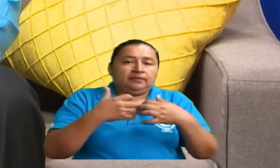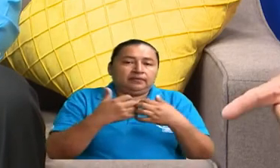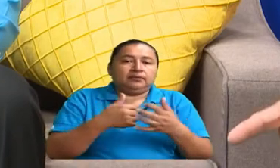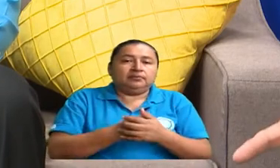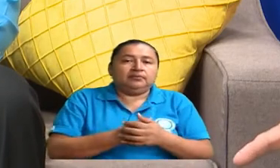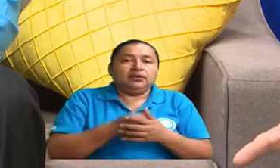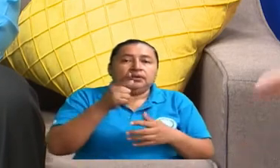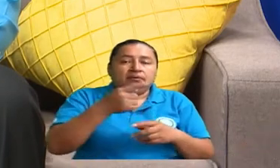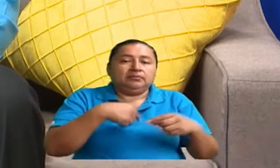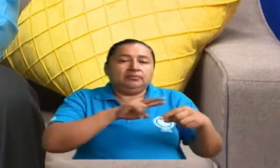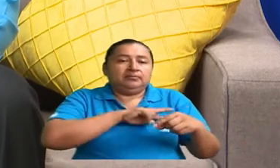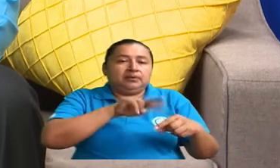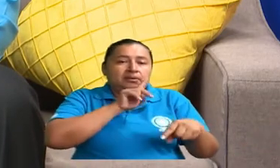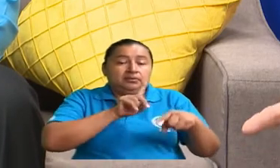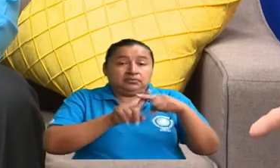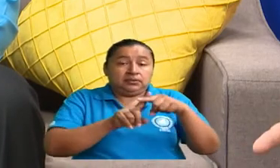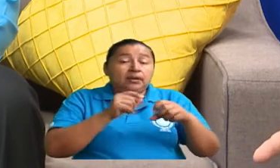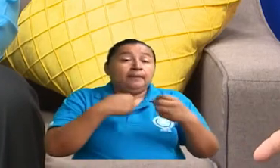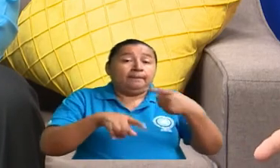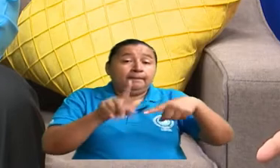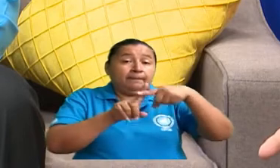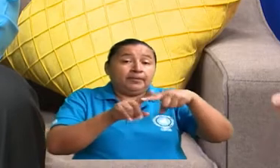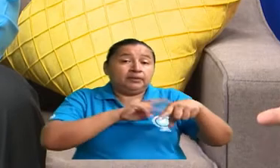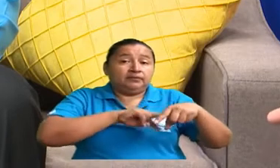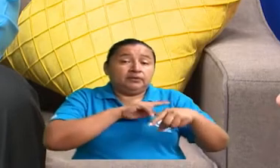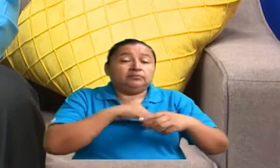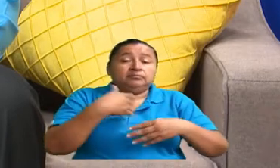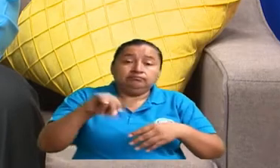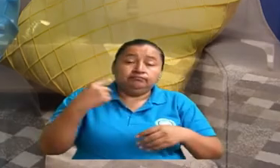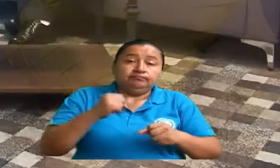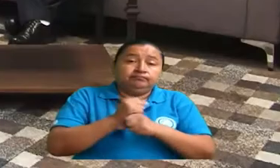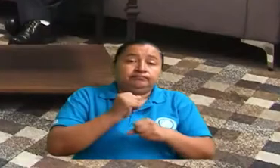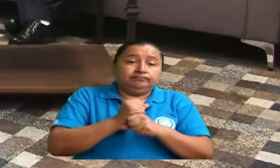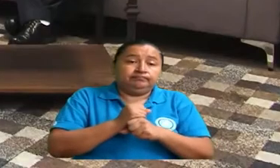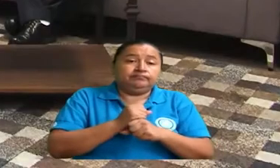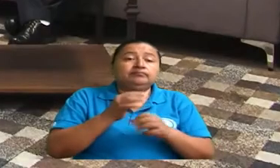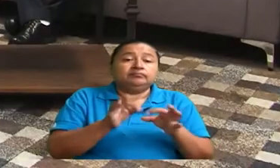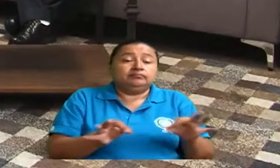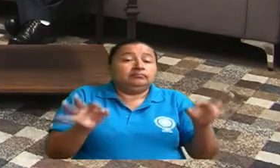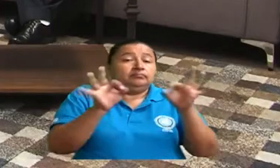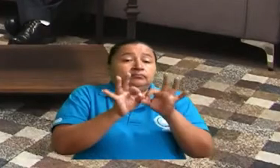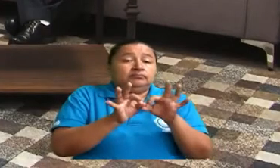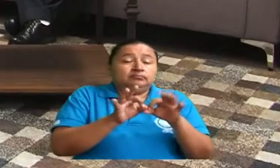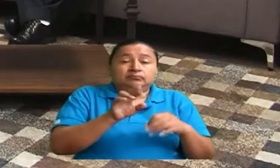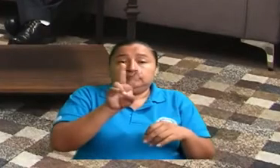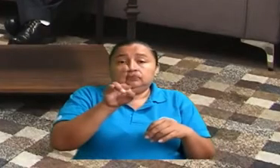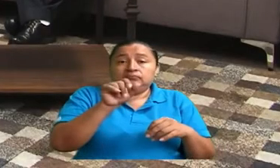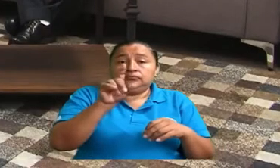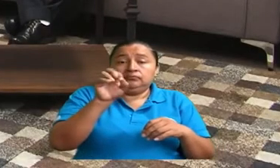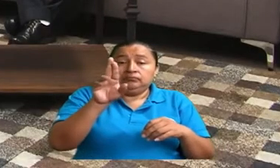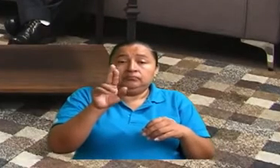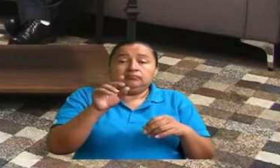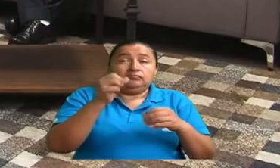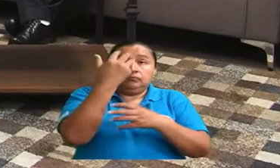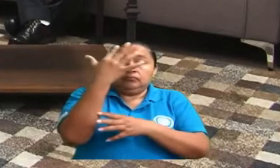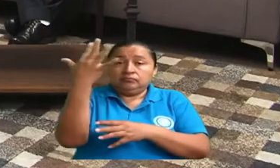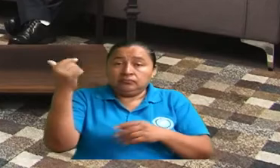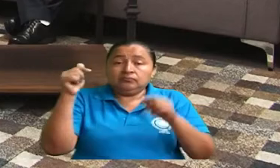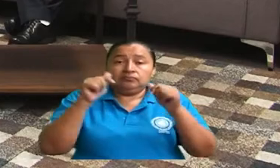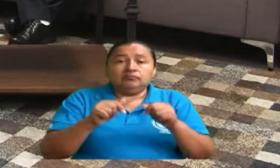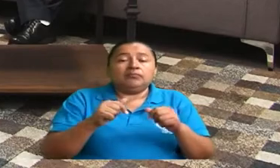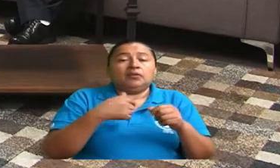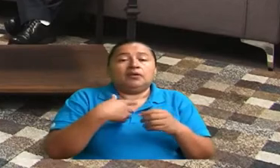con valor, no solo valor agregado, sino lo principal, un valor ambiental, ¿verdad? Y